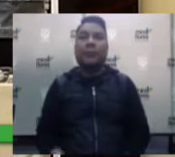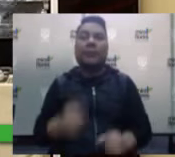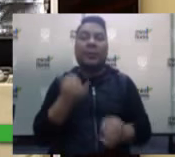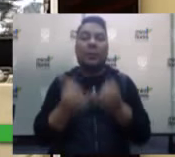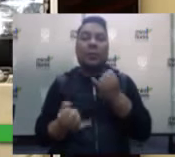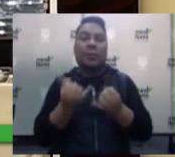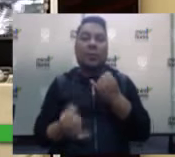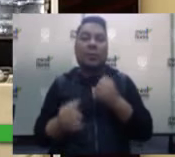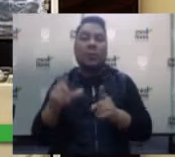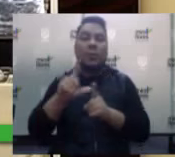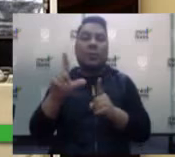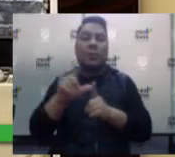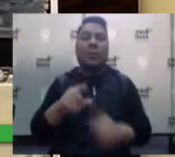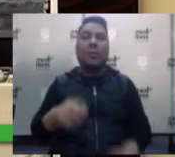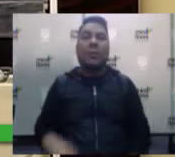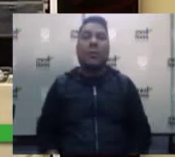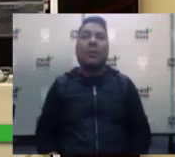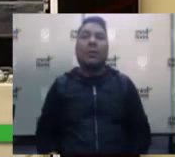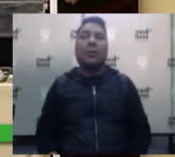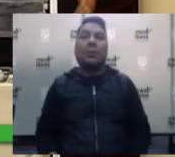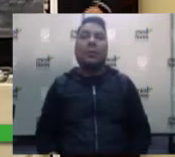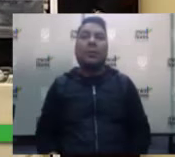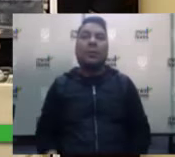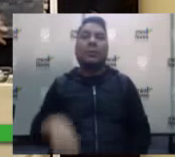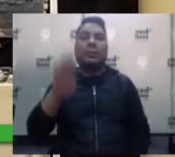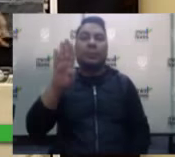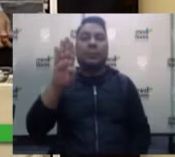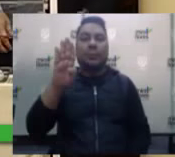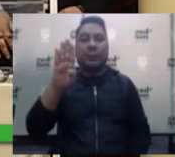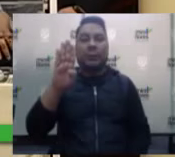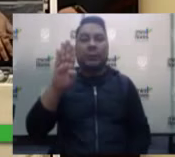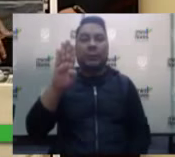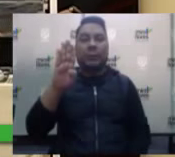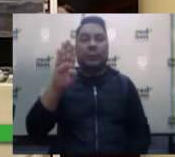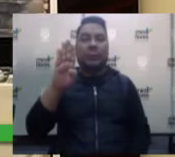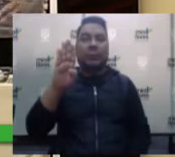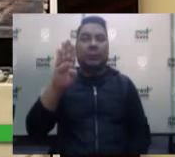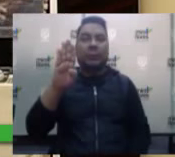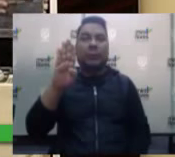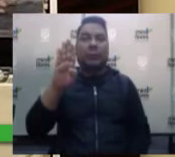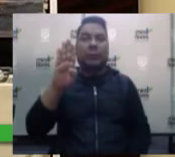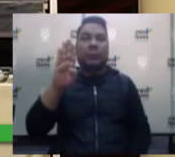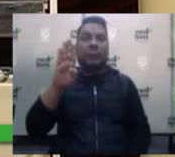última. Letra B. B.